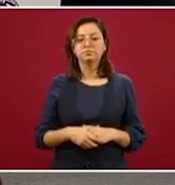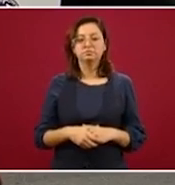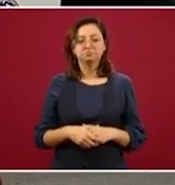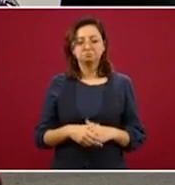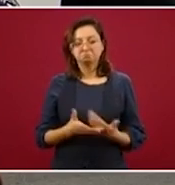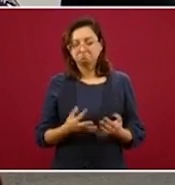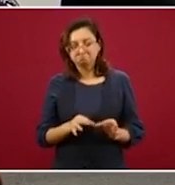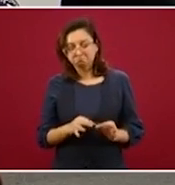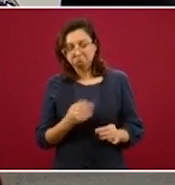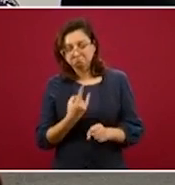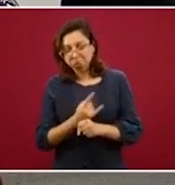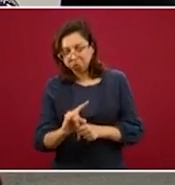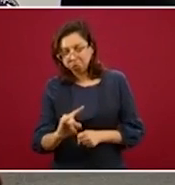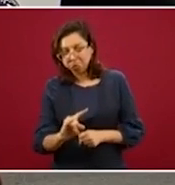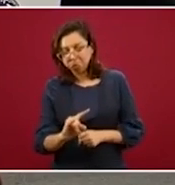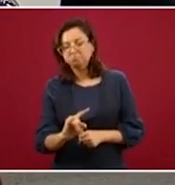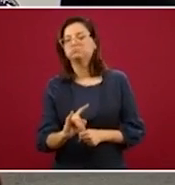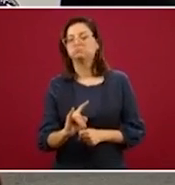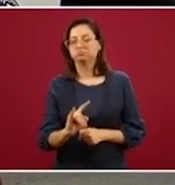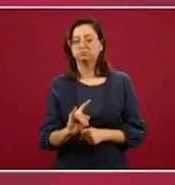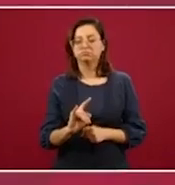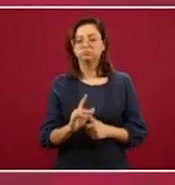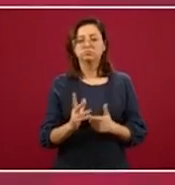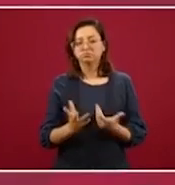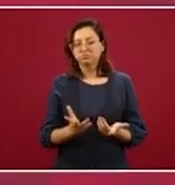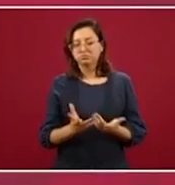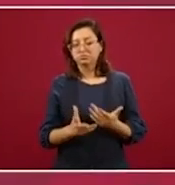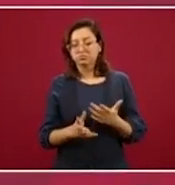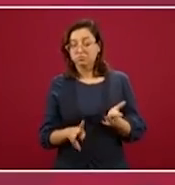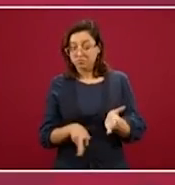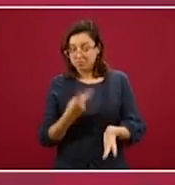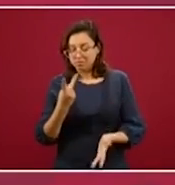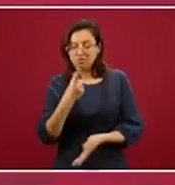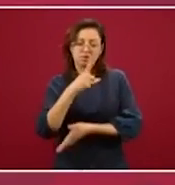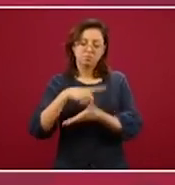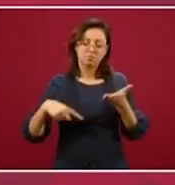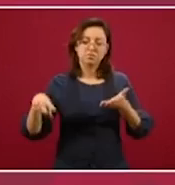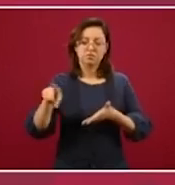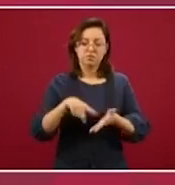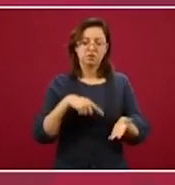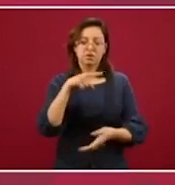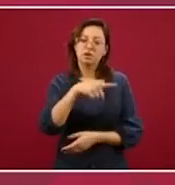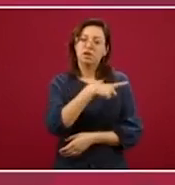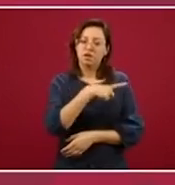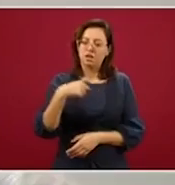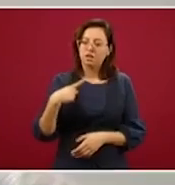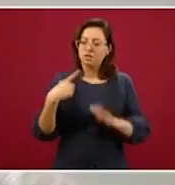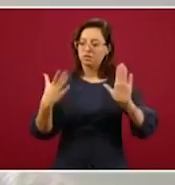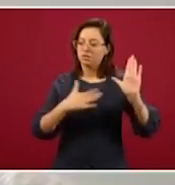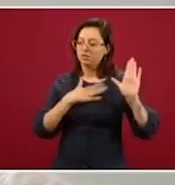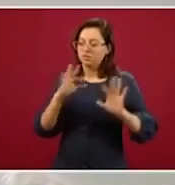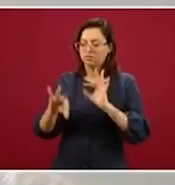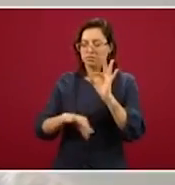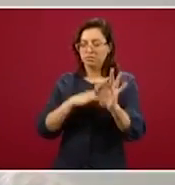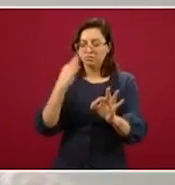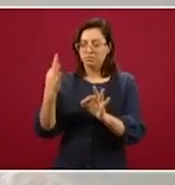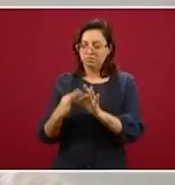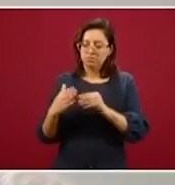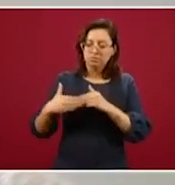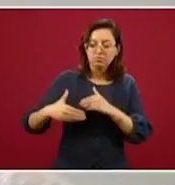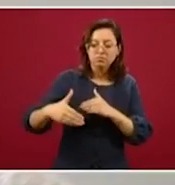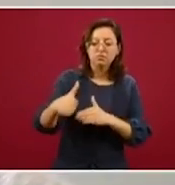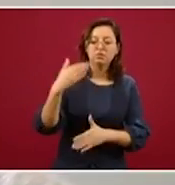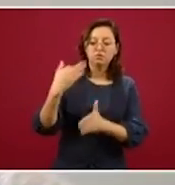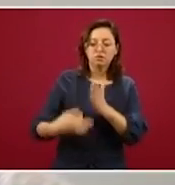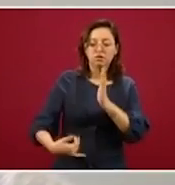cumpla con el compromiso de terminar el tramo que hace